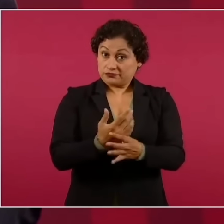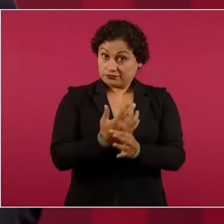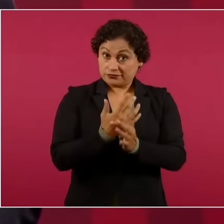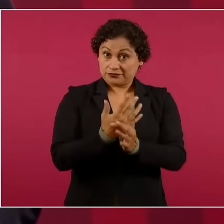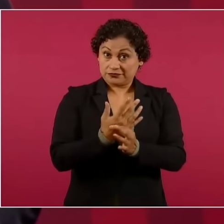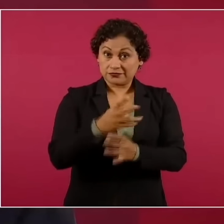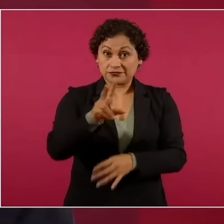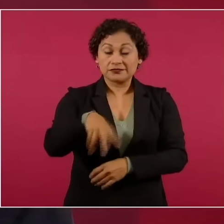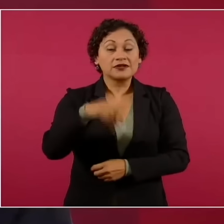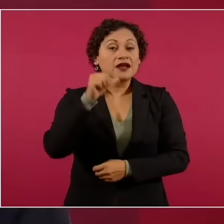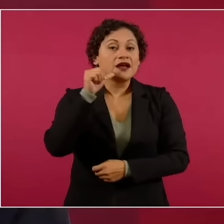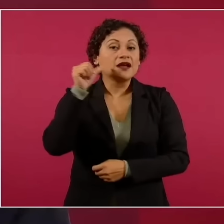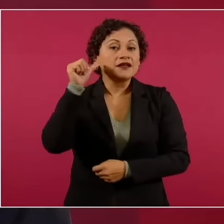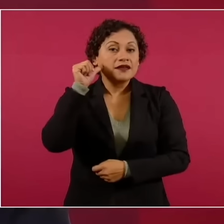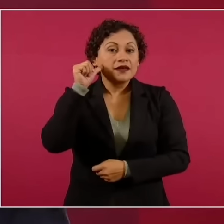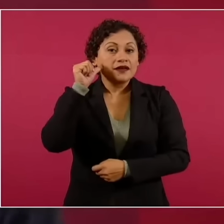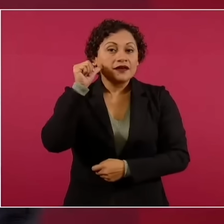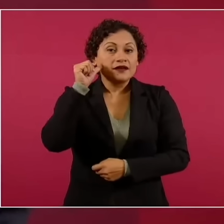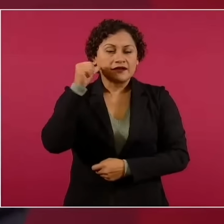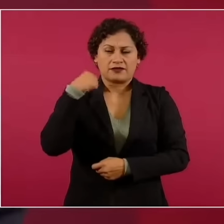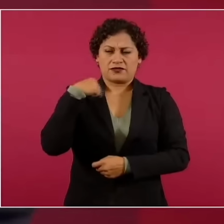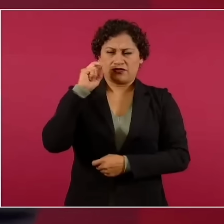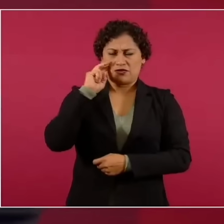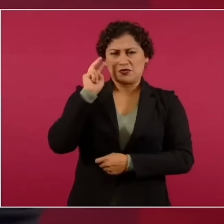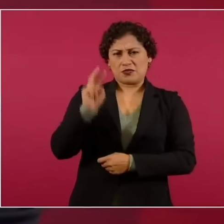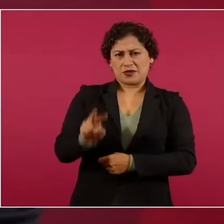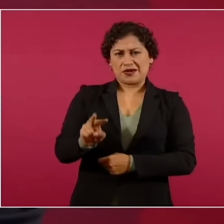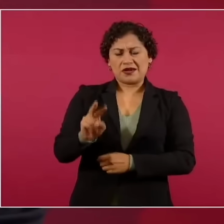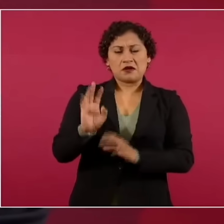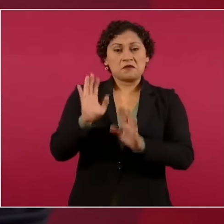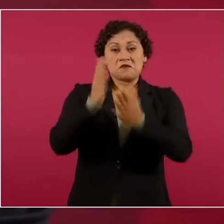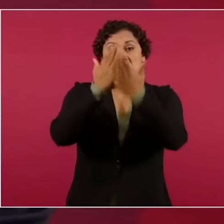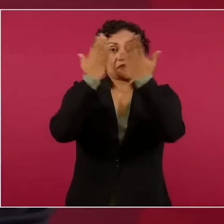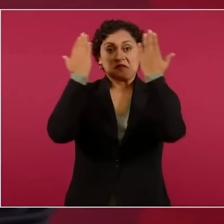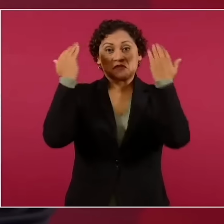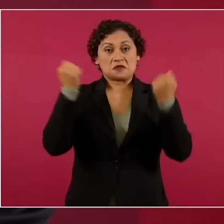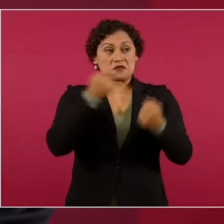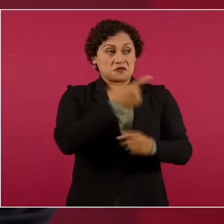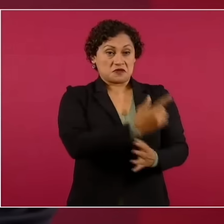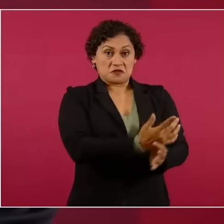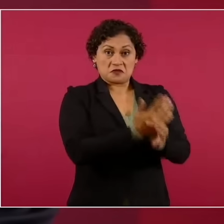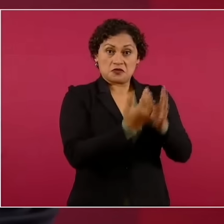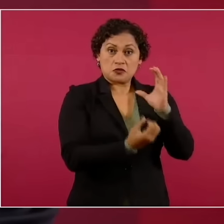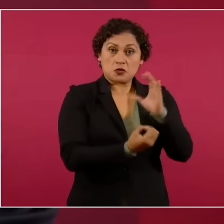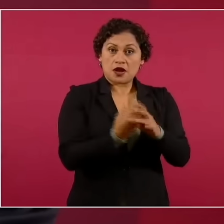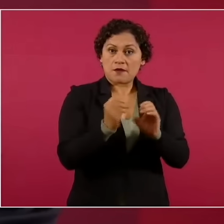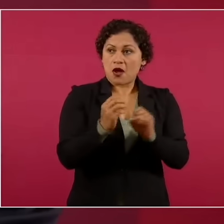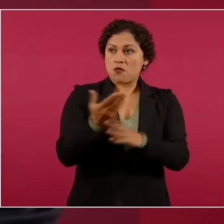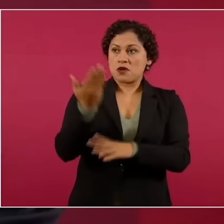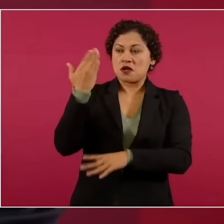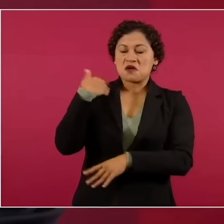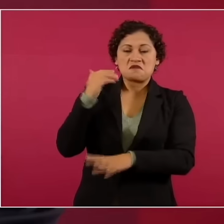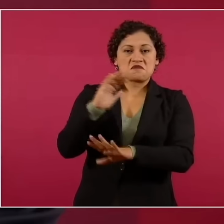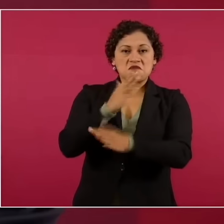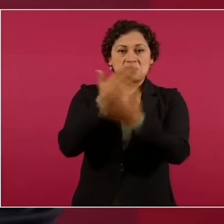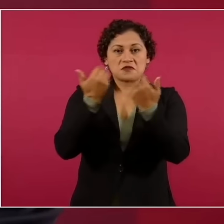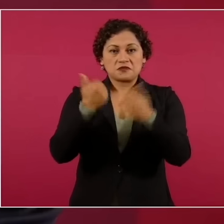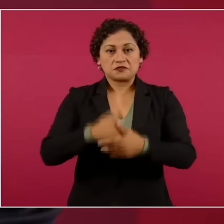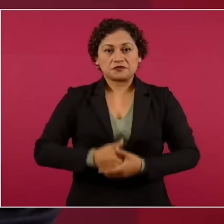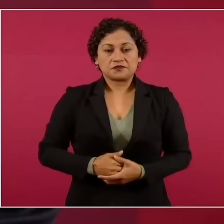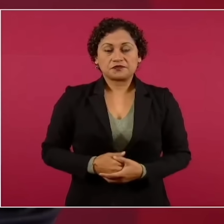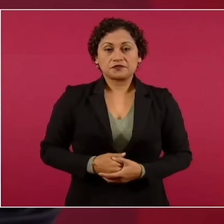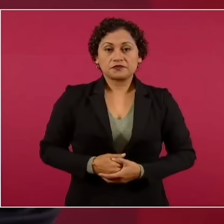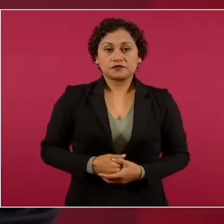Ayer vi algo, no sé si es una declaración nueva, sí.